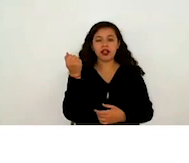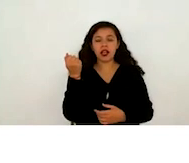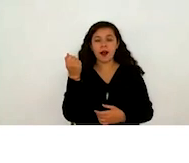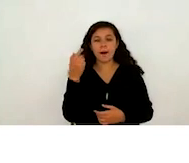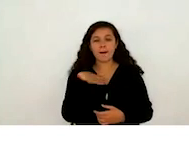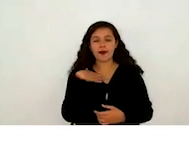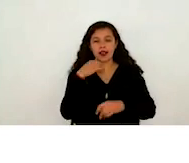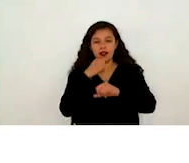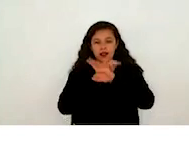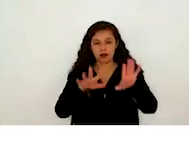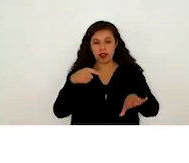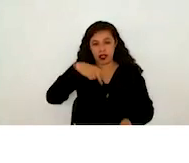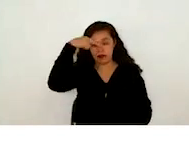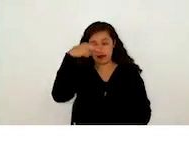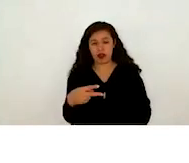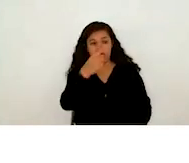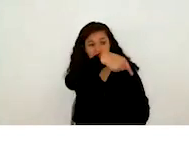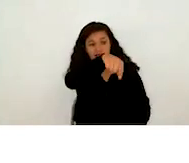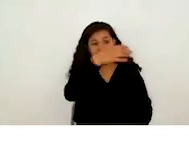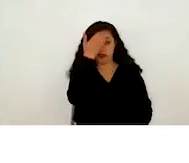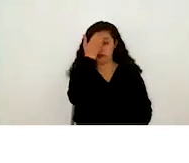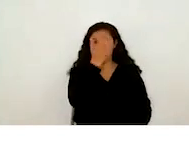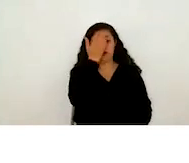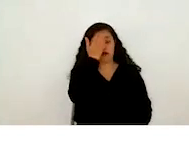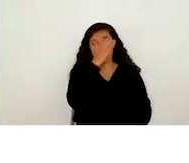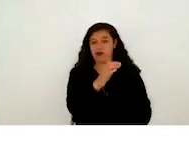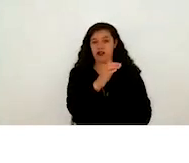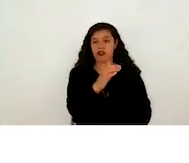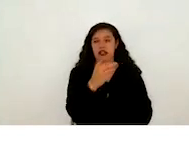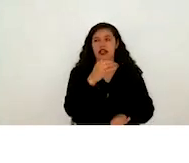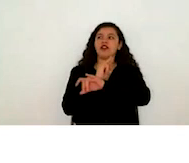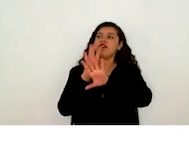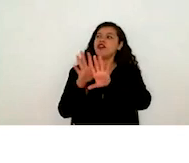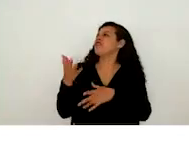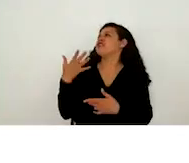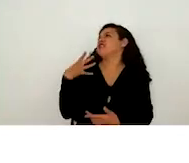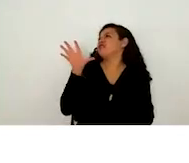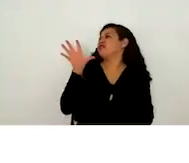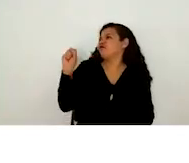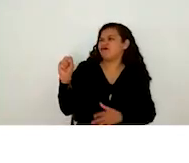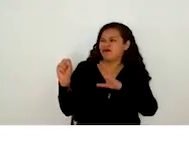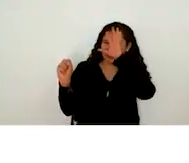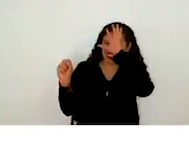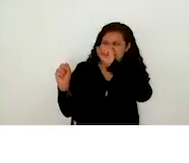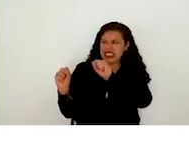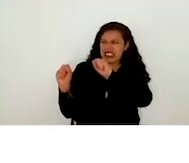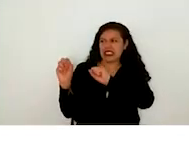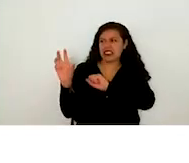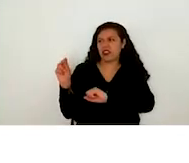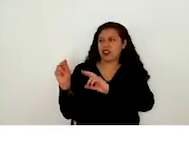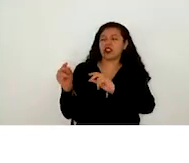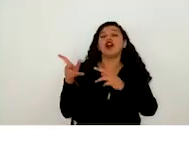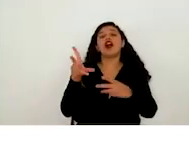nuestro lenguaje mexicano grande que no van no va a llegar la información correcta hay que utilizar los